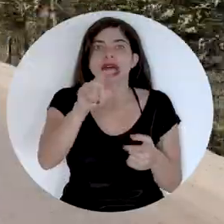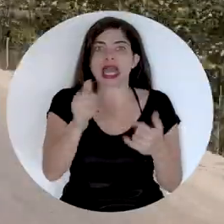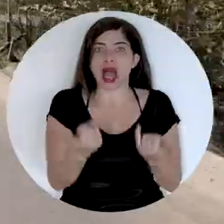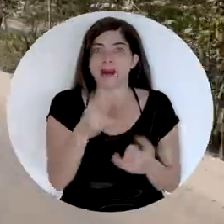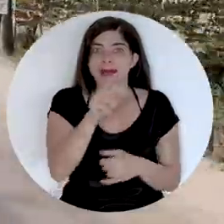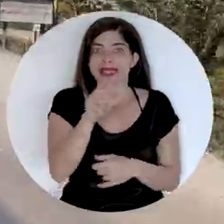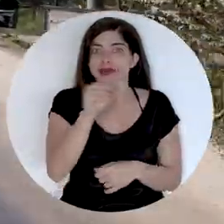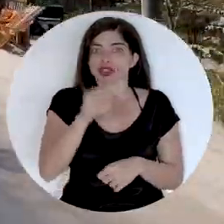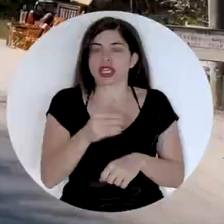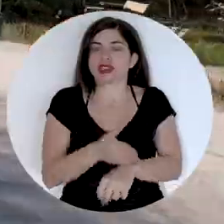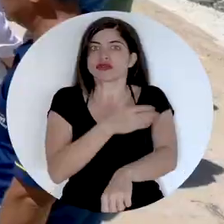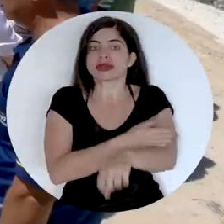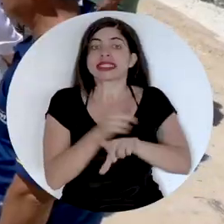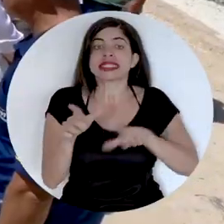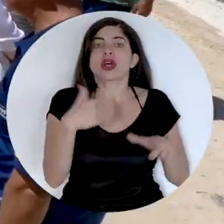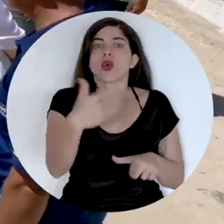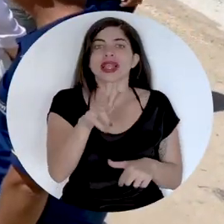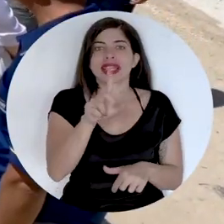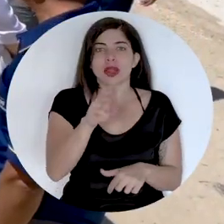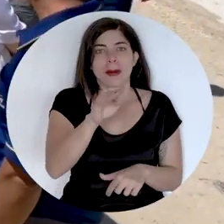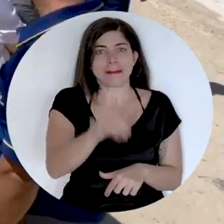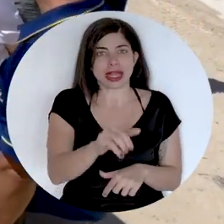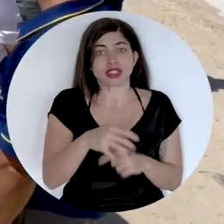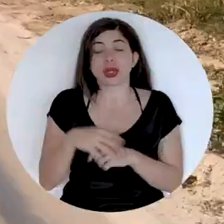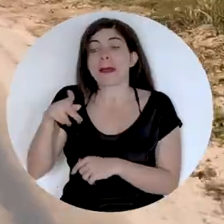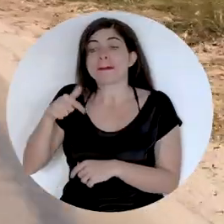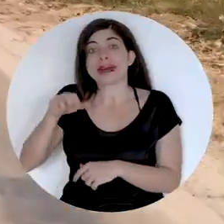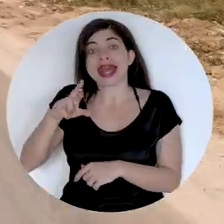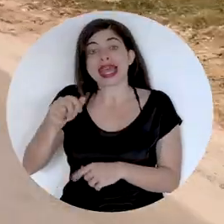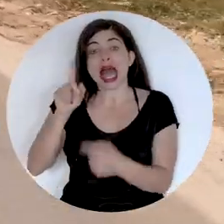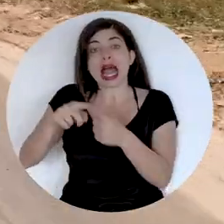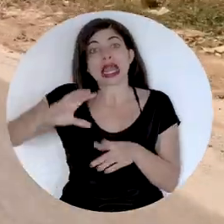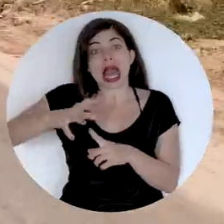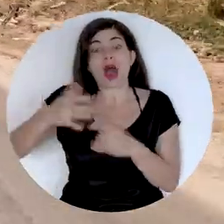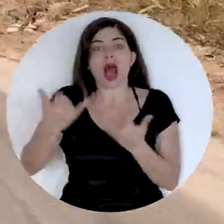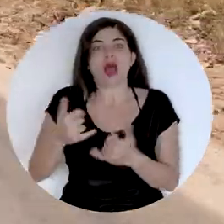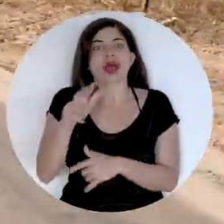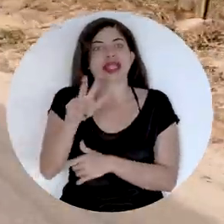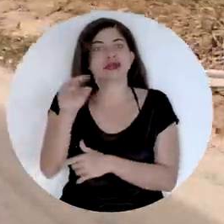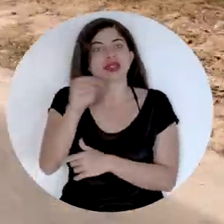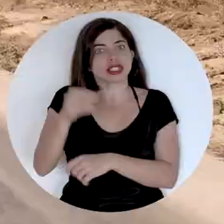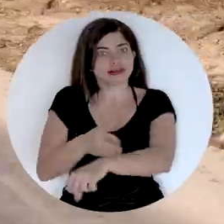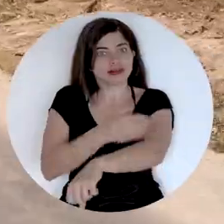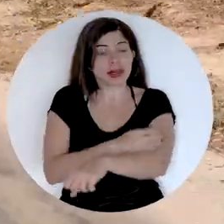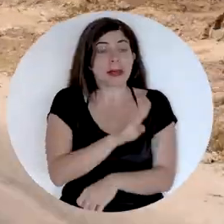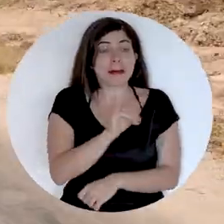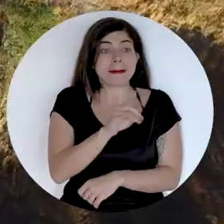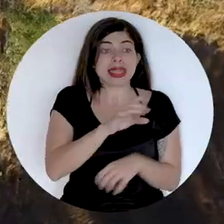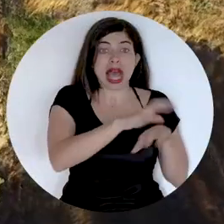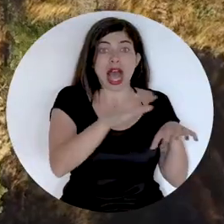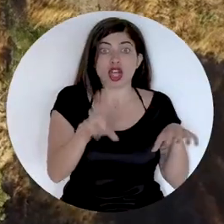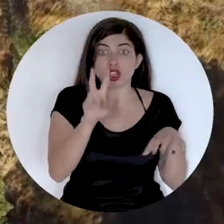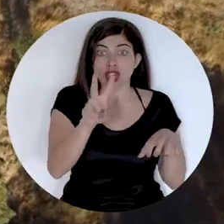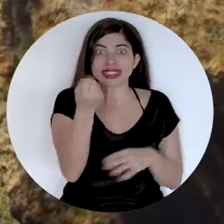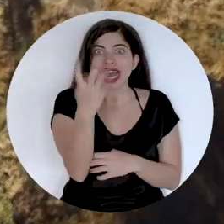con 23% de avance, que se estima estará lista el 31 de mayo, y el tramo Paquera-Playa Naranjo con un 33% de avance.